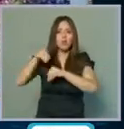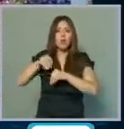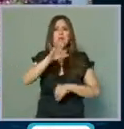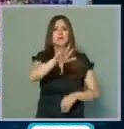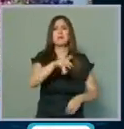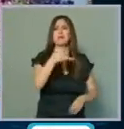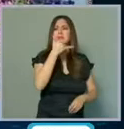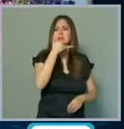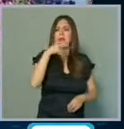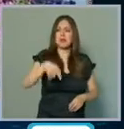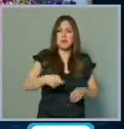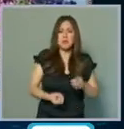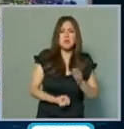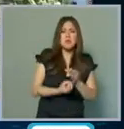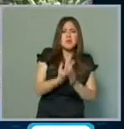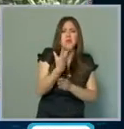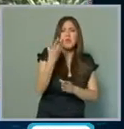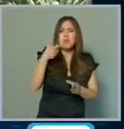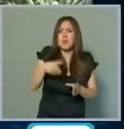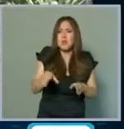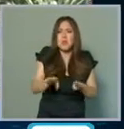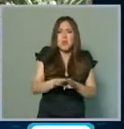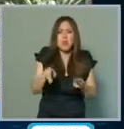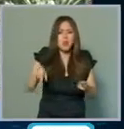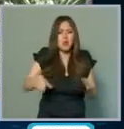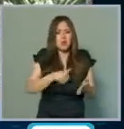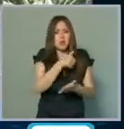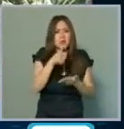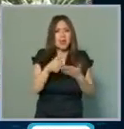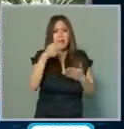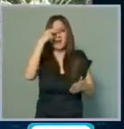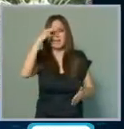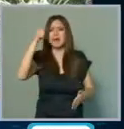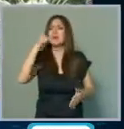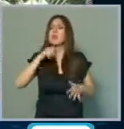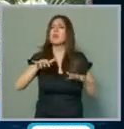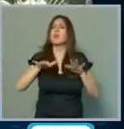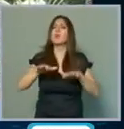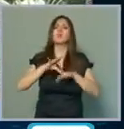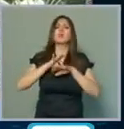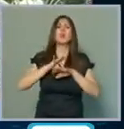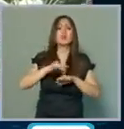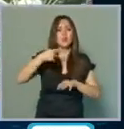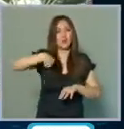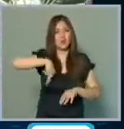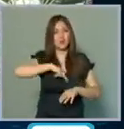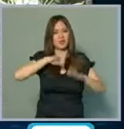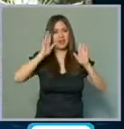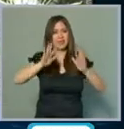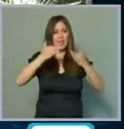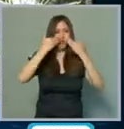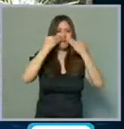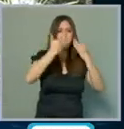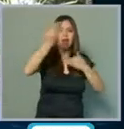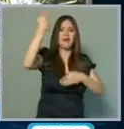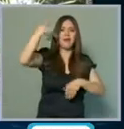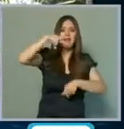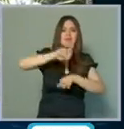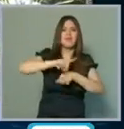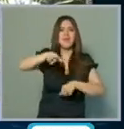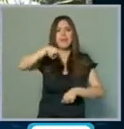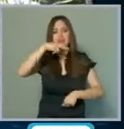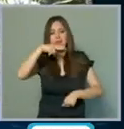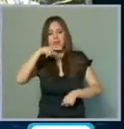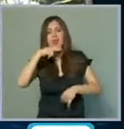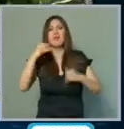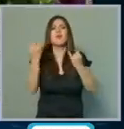había ocurrido antes, siendo la Ciudad de México una ciudad espectacular? Y lo hemos visto, por ejemplo, en Navidad o en Día de Muertos, cómo